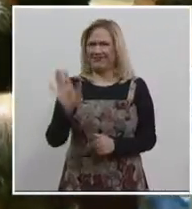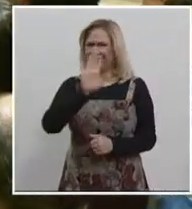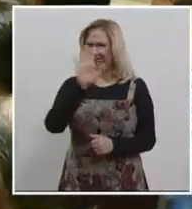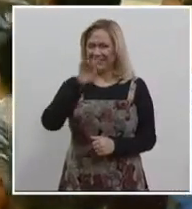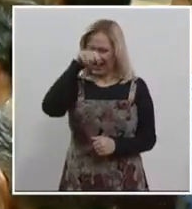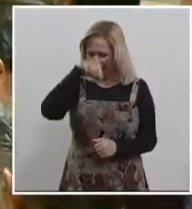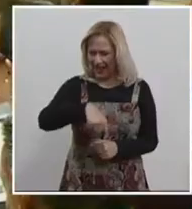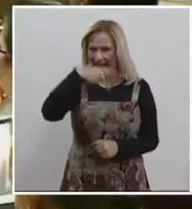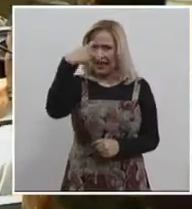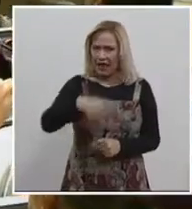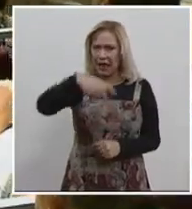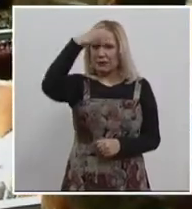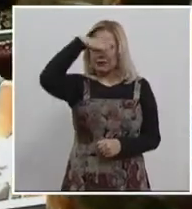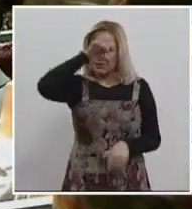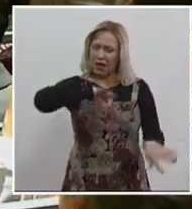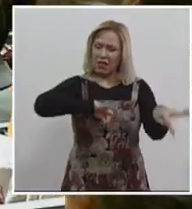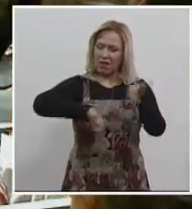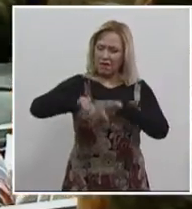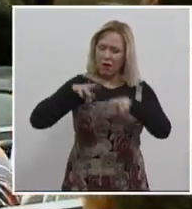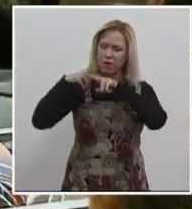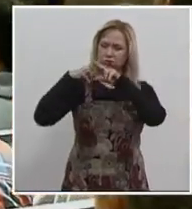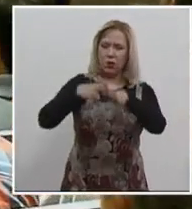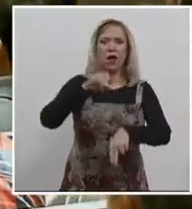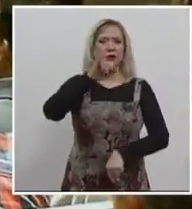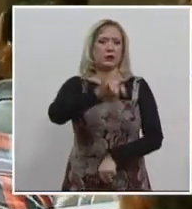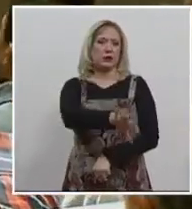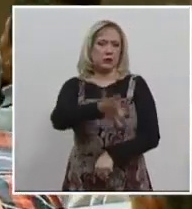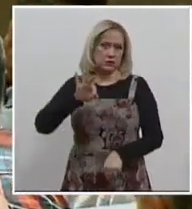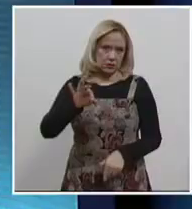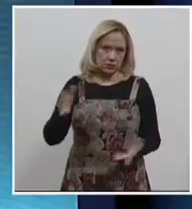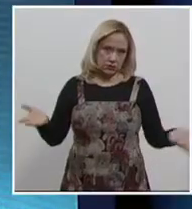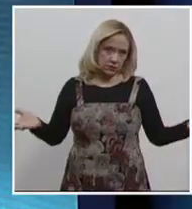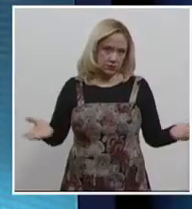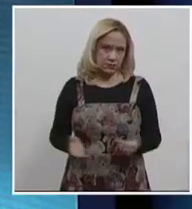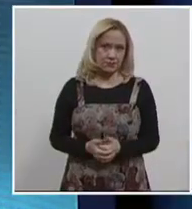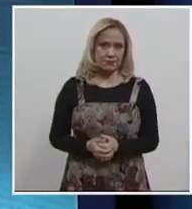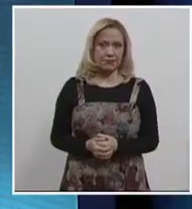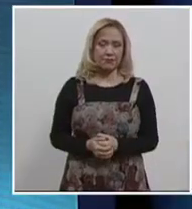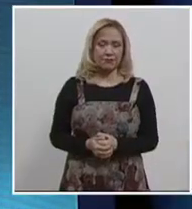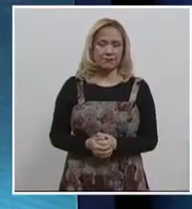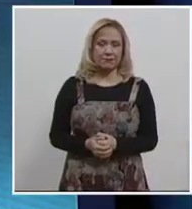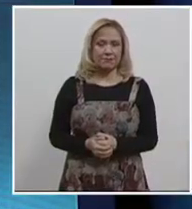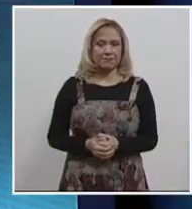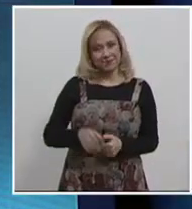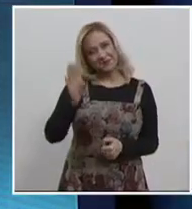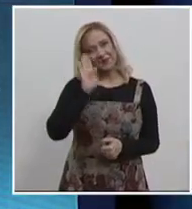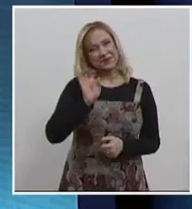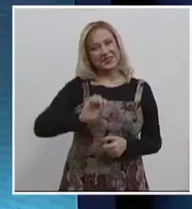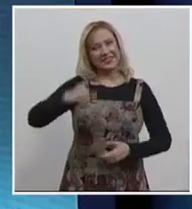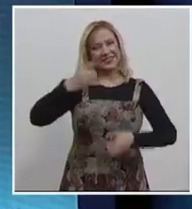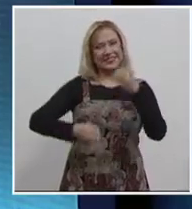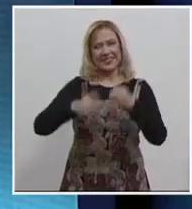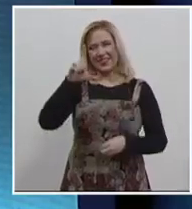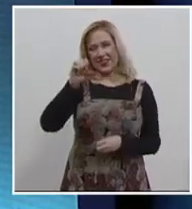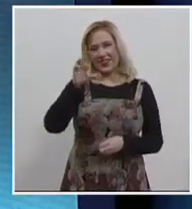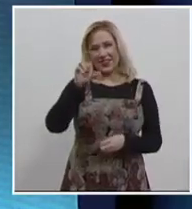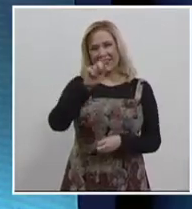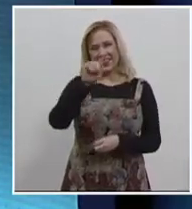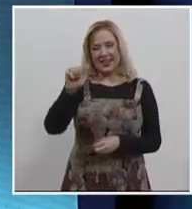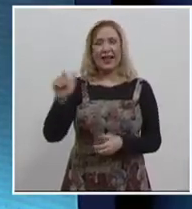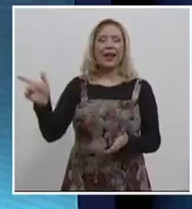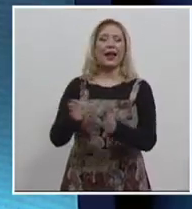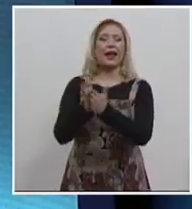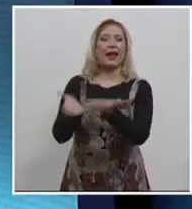Poder Judicial de la Federación, Juan Carlos González. La ministra Loretta Ortiz Alf presentó una obra en la